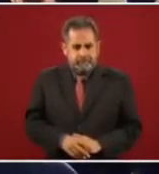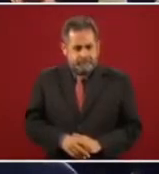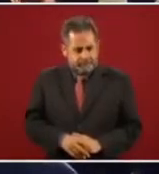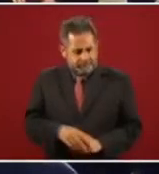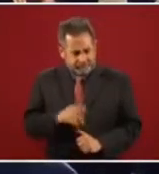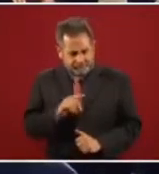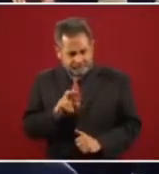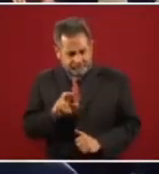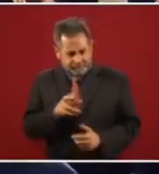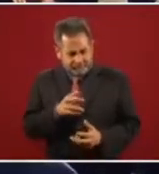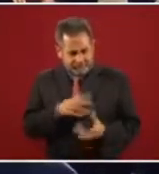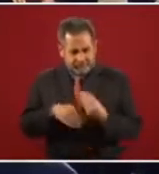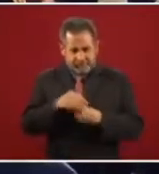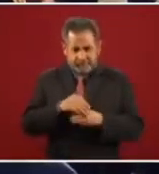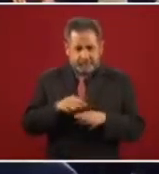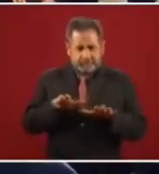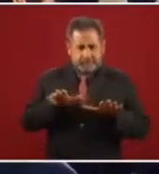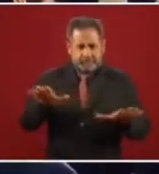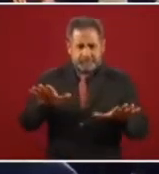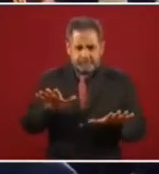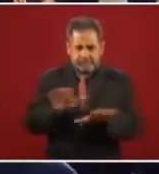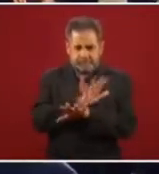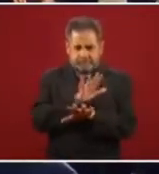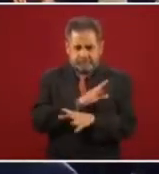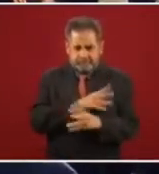Reemplazo aéreo.